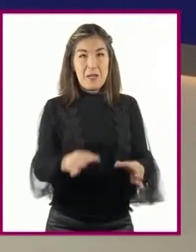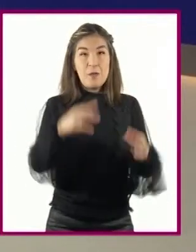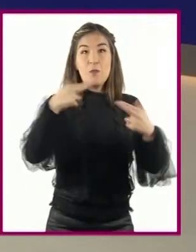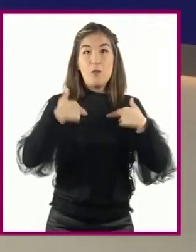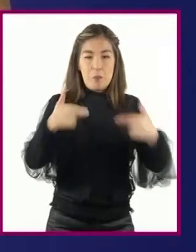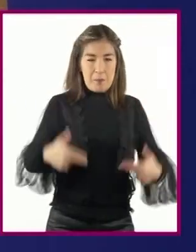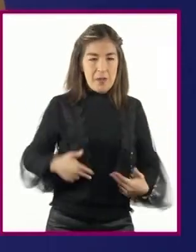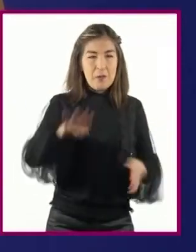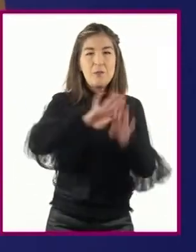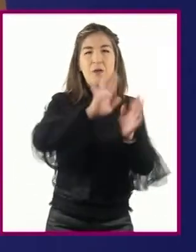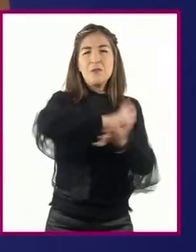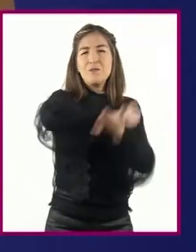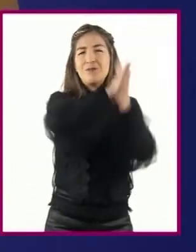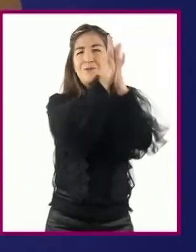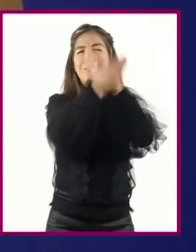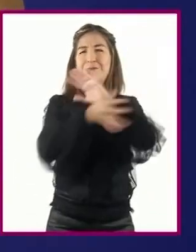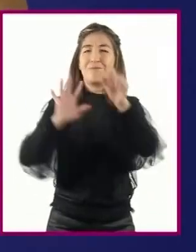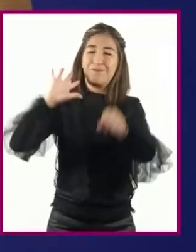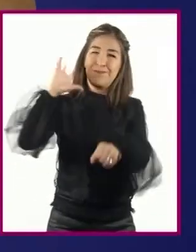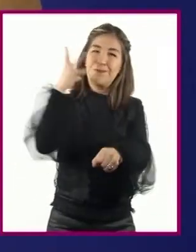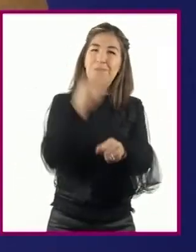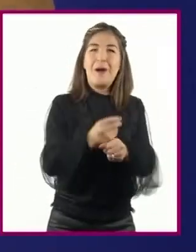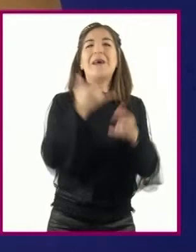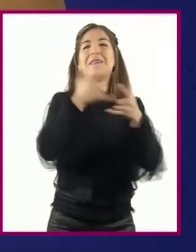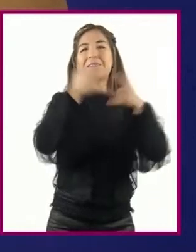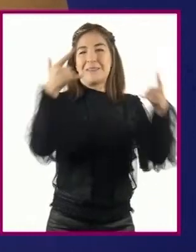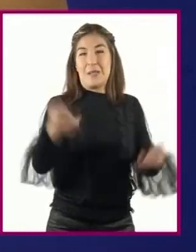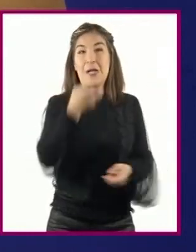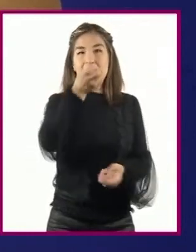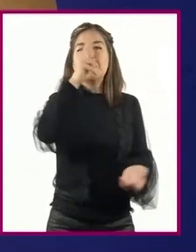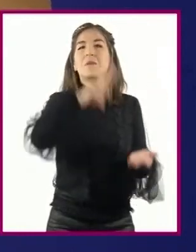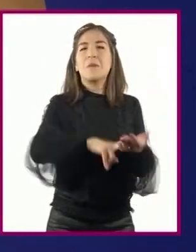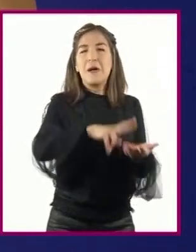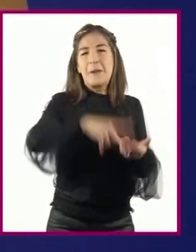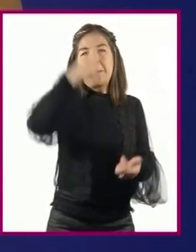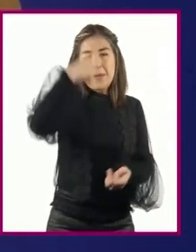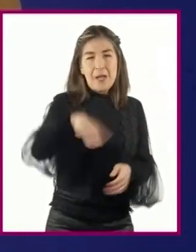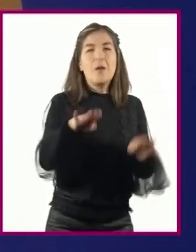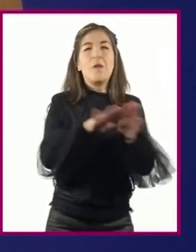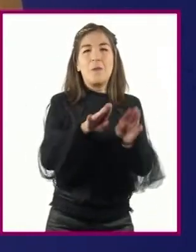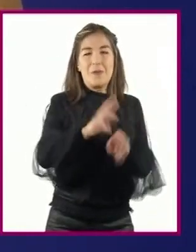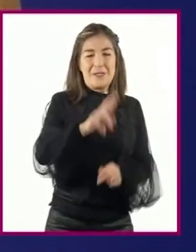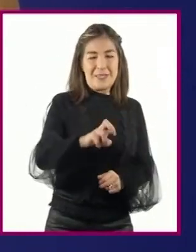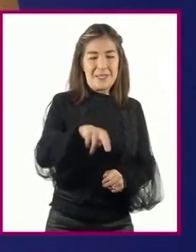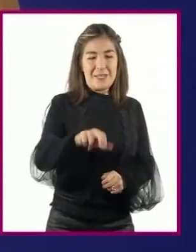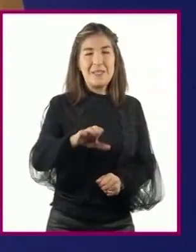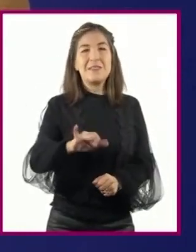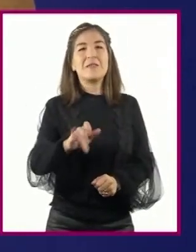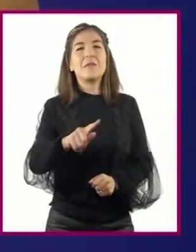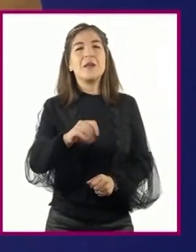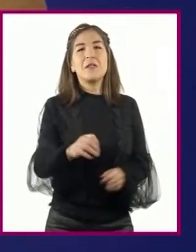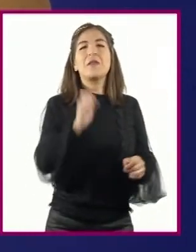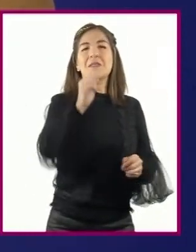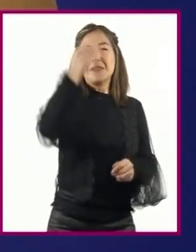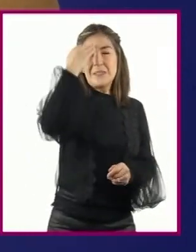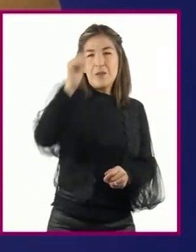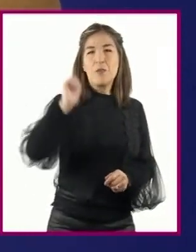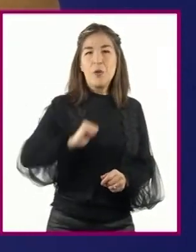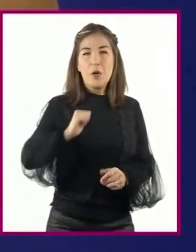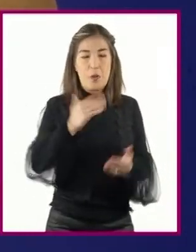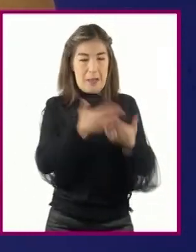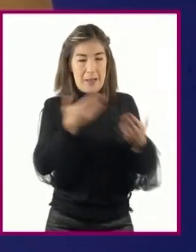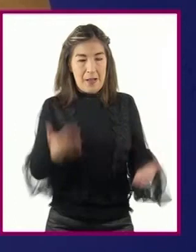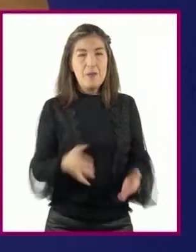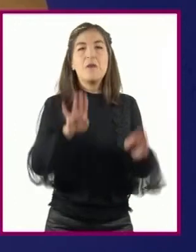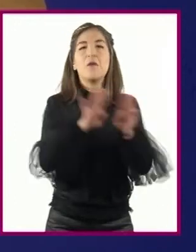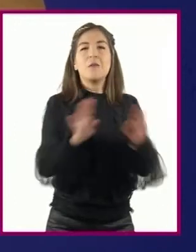historia. El conocer los valores del Renacimiento nos permite reconocer aquellos que mantenemos actualmente